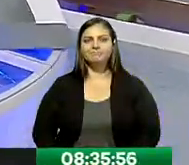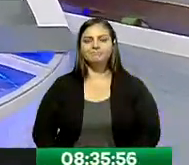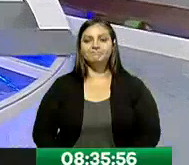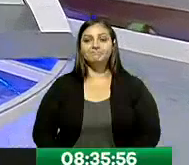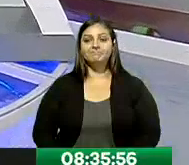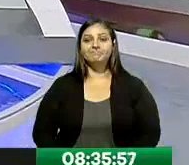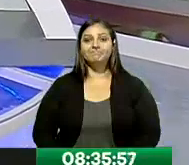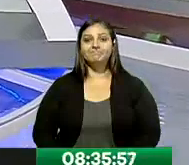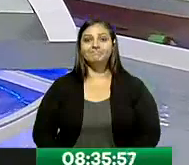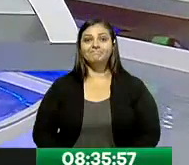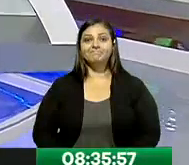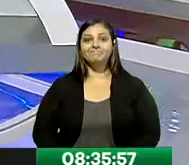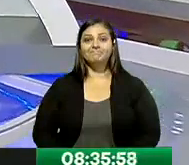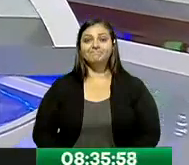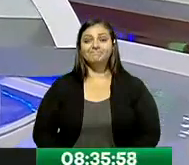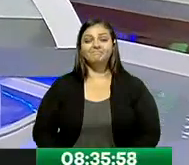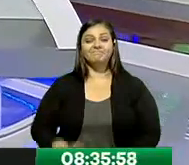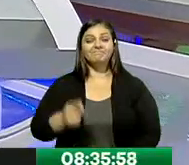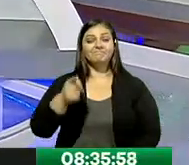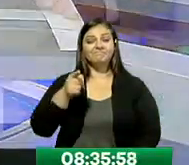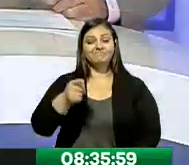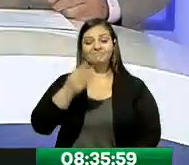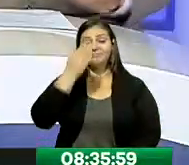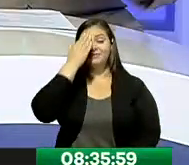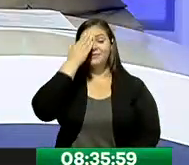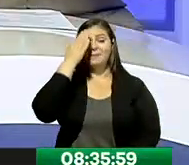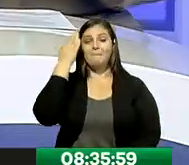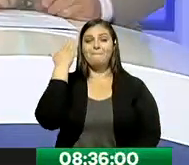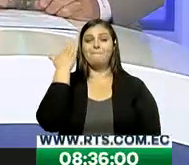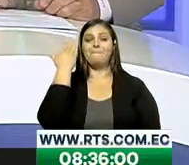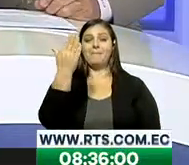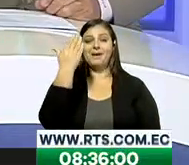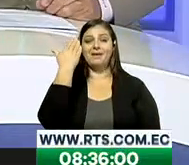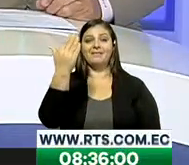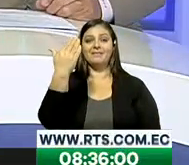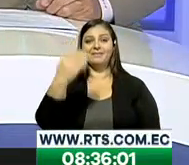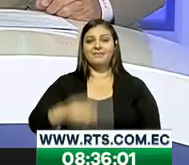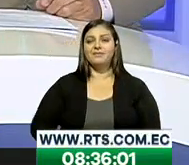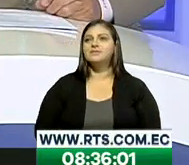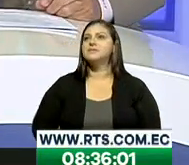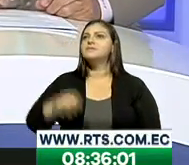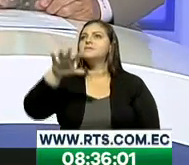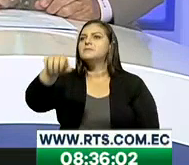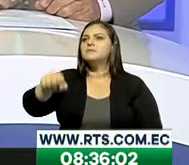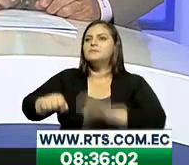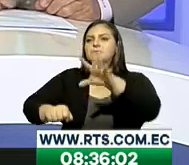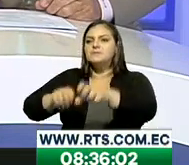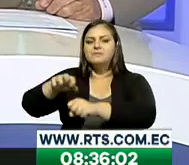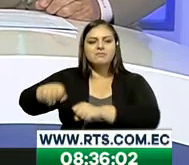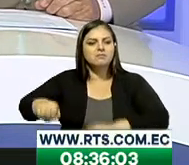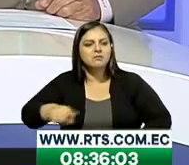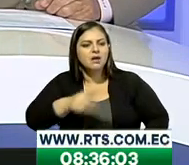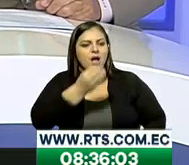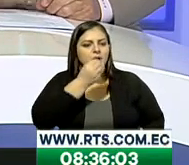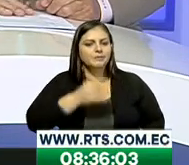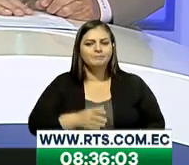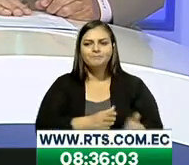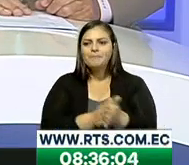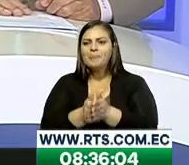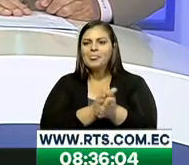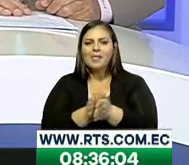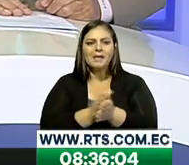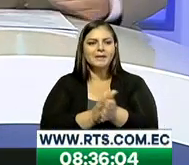Ladrón y conchudo, decía mi abuelita. Conchudo, se va a comer toda la comida, de paso consume. Aparte de lo que se roba, consume.